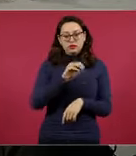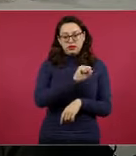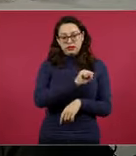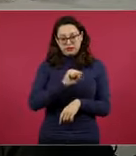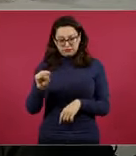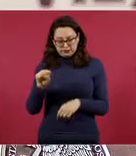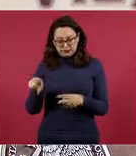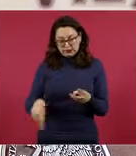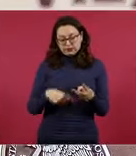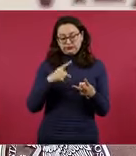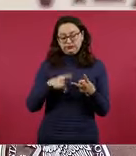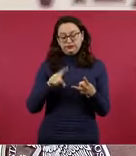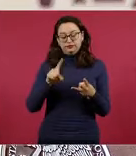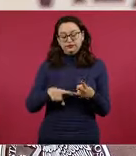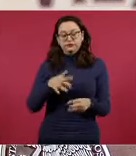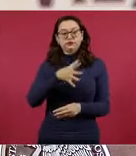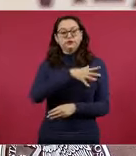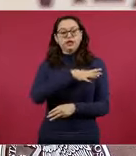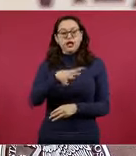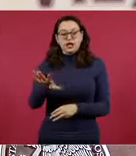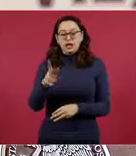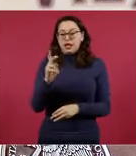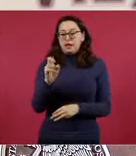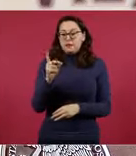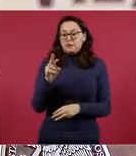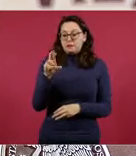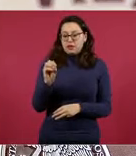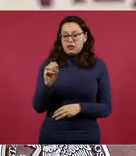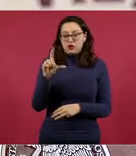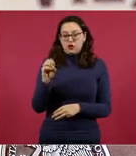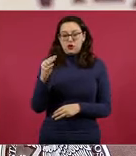general Pedro Loman, director de Birmex.